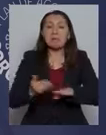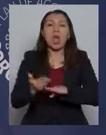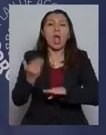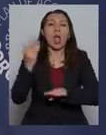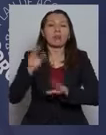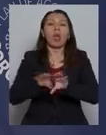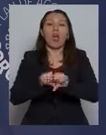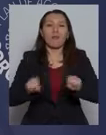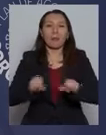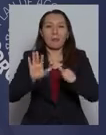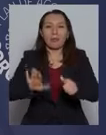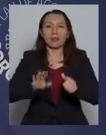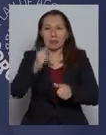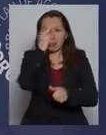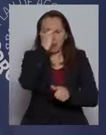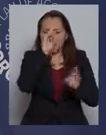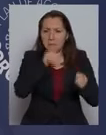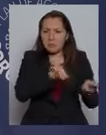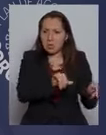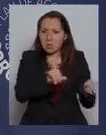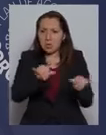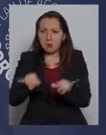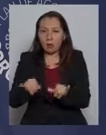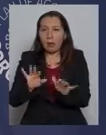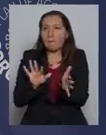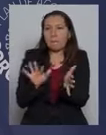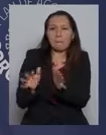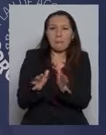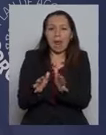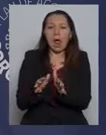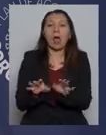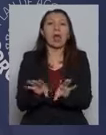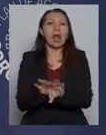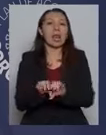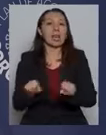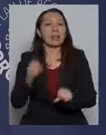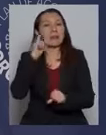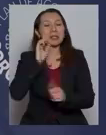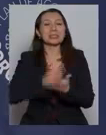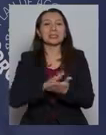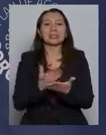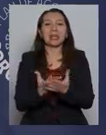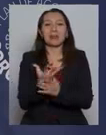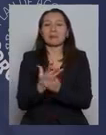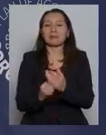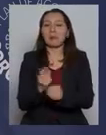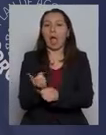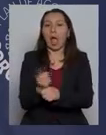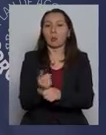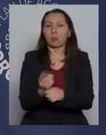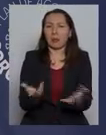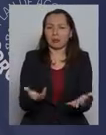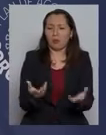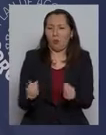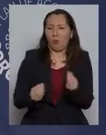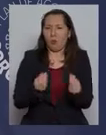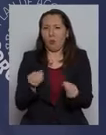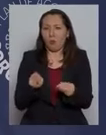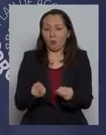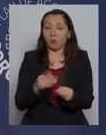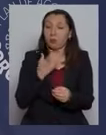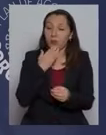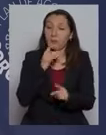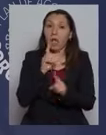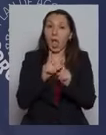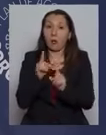casos confirmados el 16 de marzo. Pareciera que se están dando por recuperados automáticamente. ¿Cómo sería, considerando que